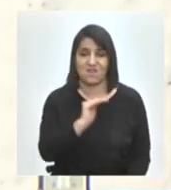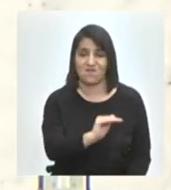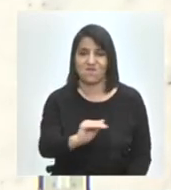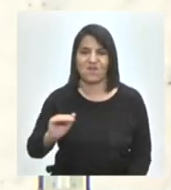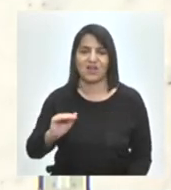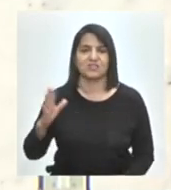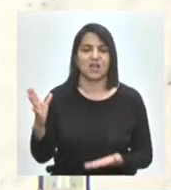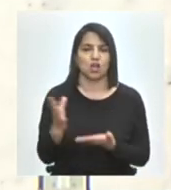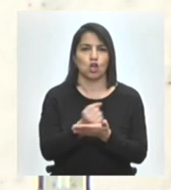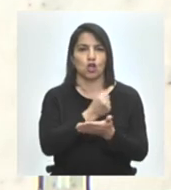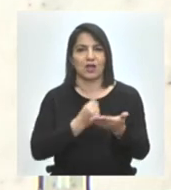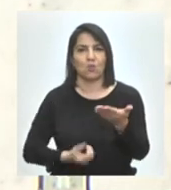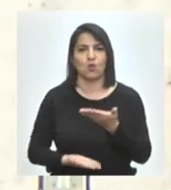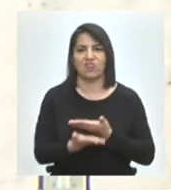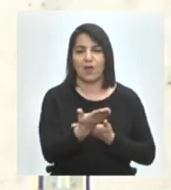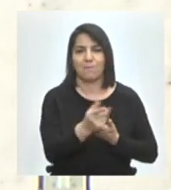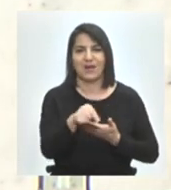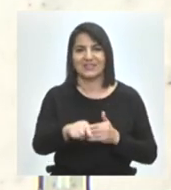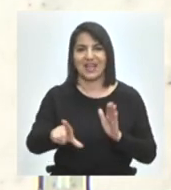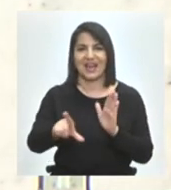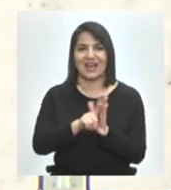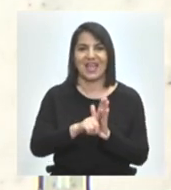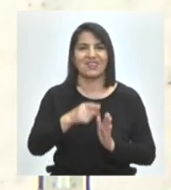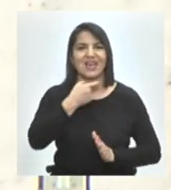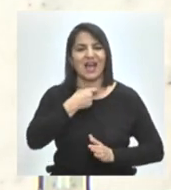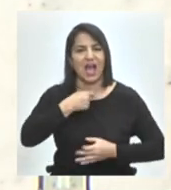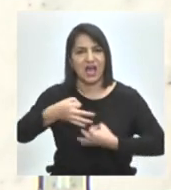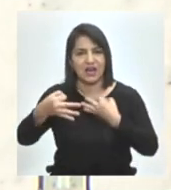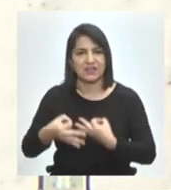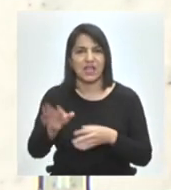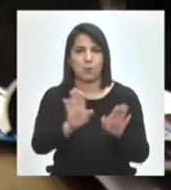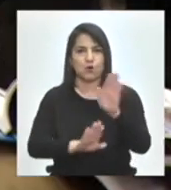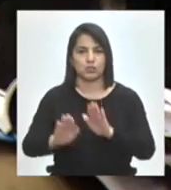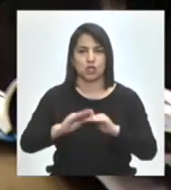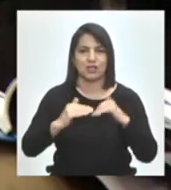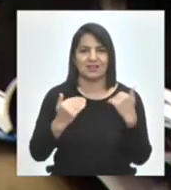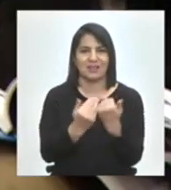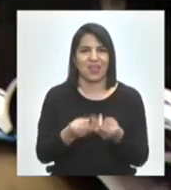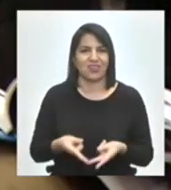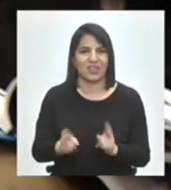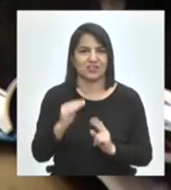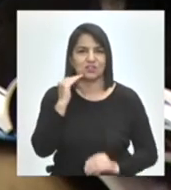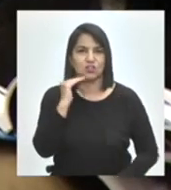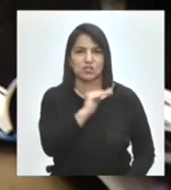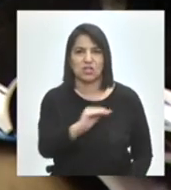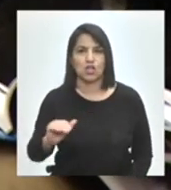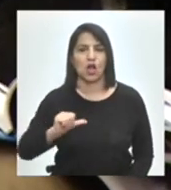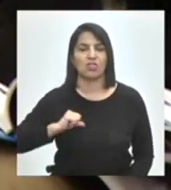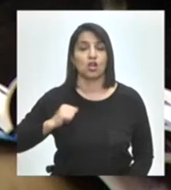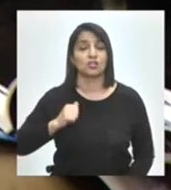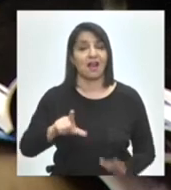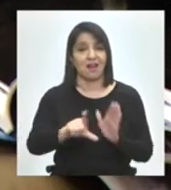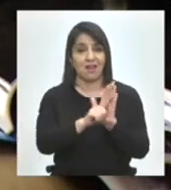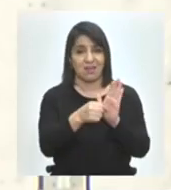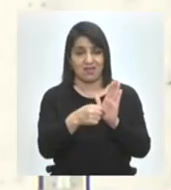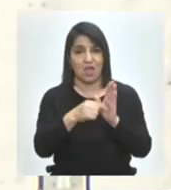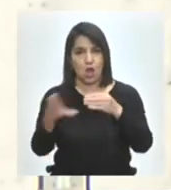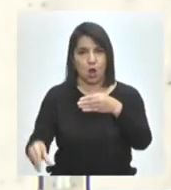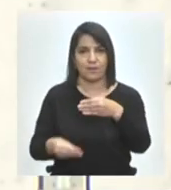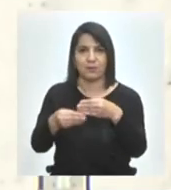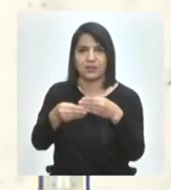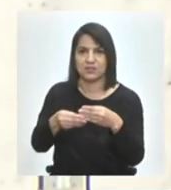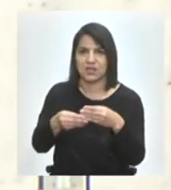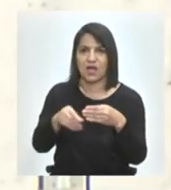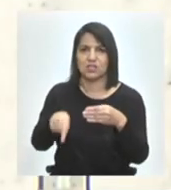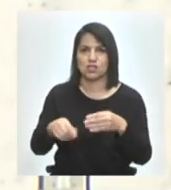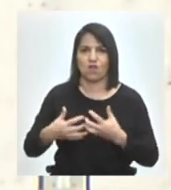la esperada Ley de Garantías y Protección Integral de los Derechos de la Niñez y la Adolescencia. Esta ley debe complementarse con